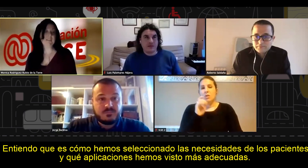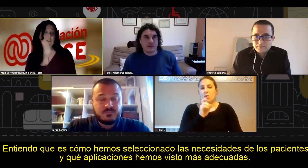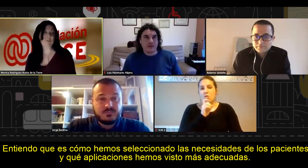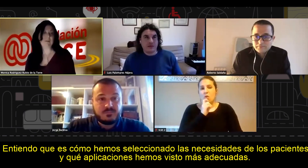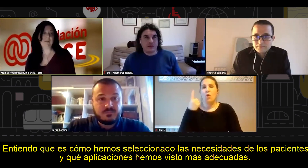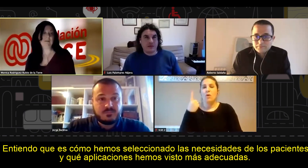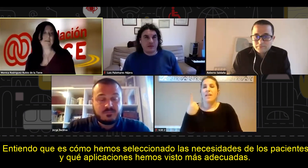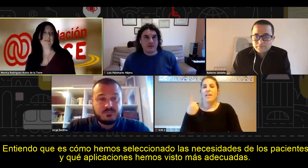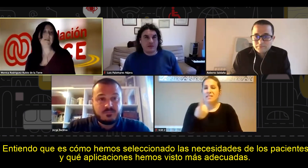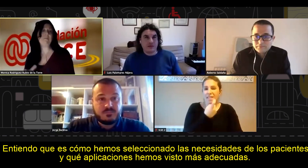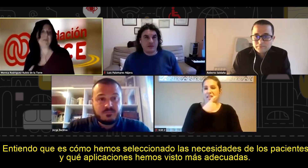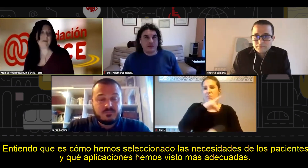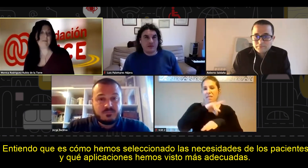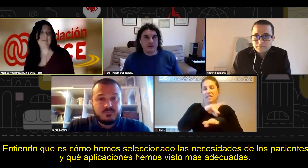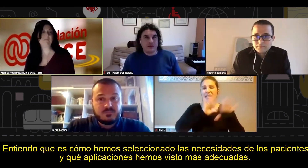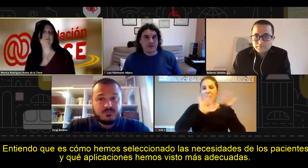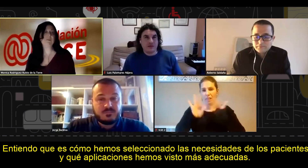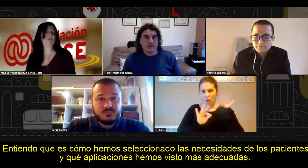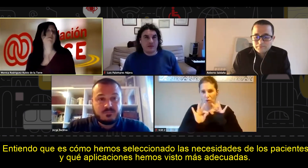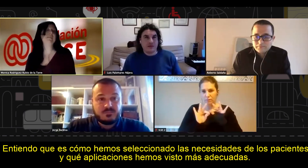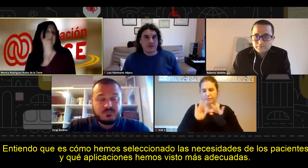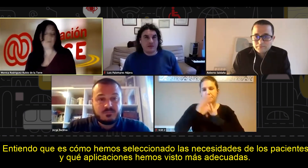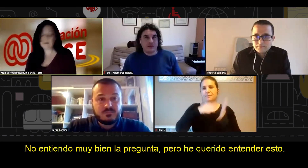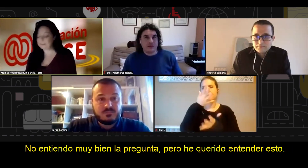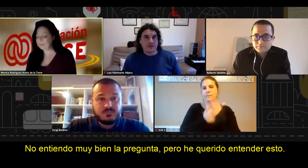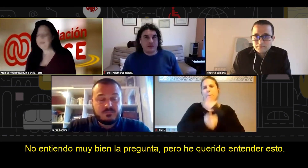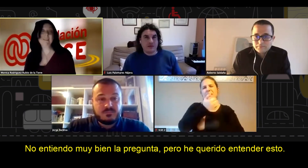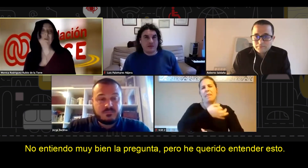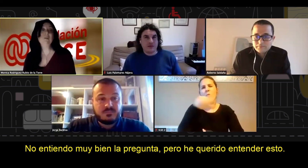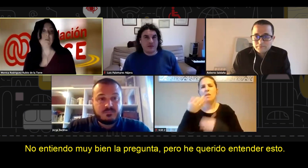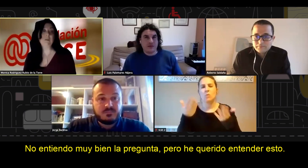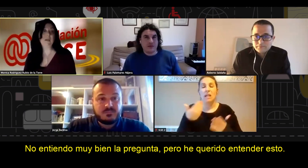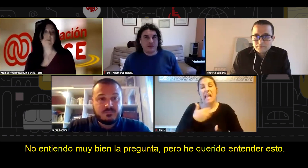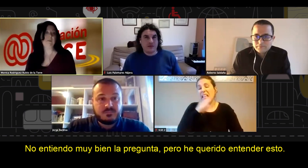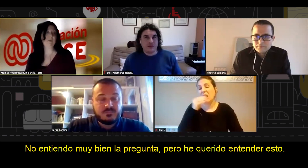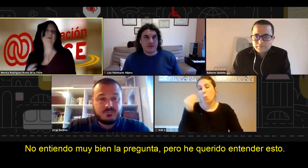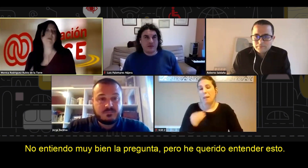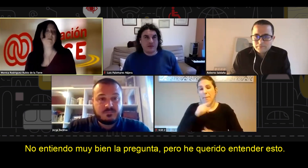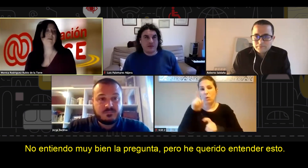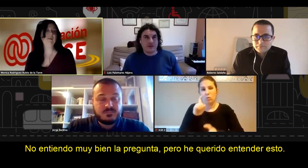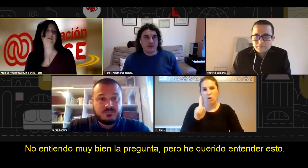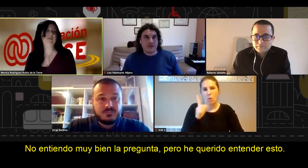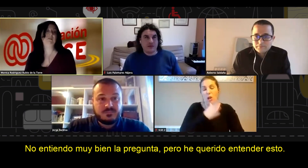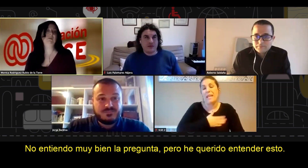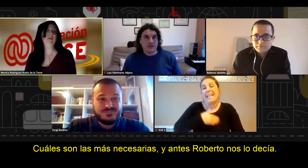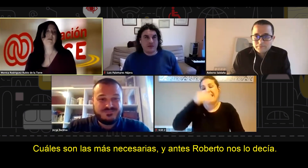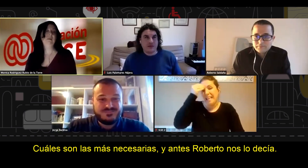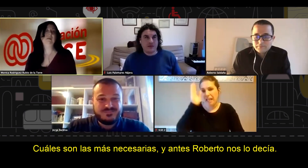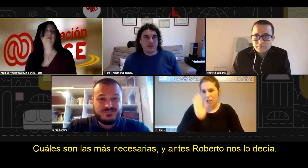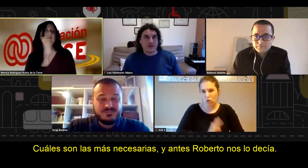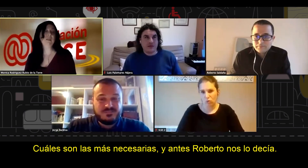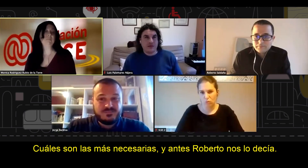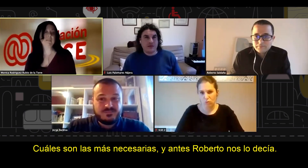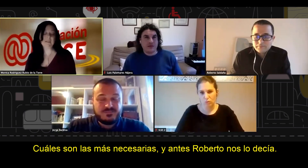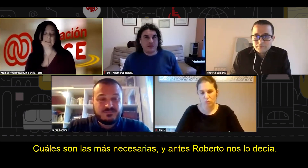los pacientes y qué aplicaciones hemos visto como más adecuadas. Es que no entiendo muy bien la pregunta, pero he querido entender esto, ¿no? Es decir, ¿cuáles son las